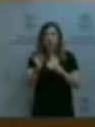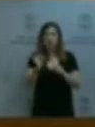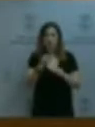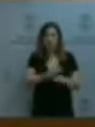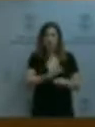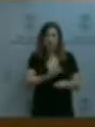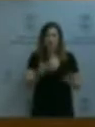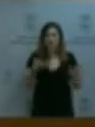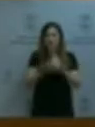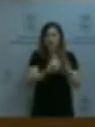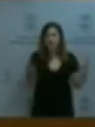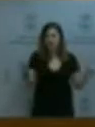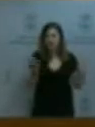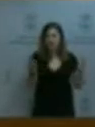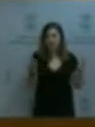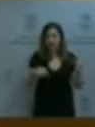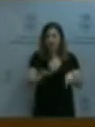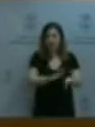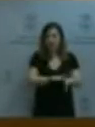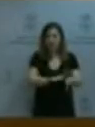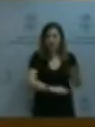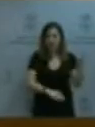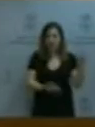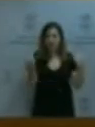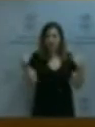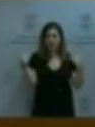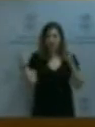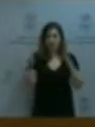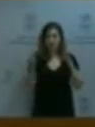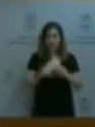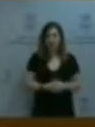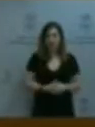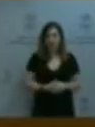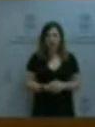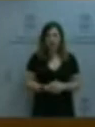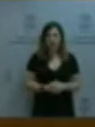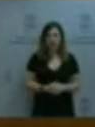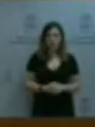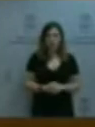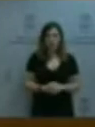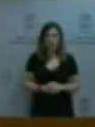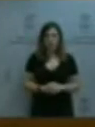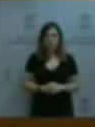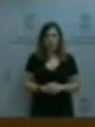izquierdas. Era de izquierdas. Entonces,